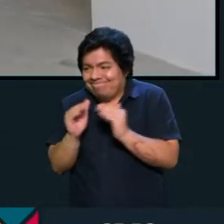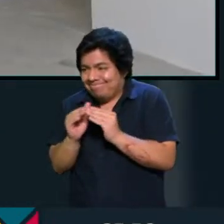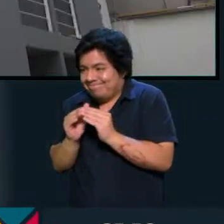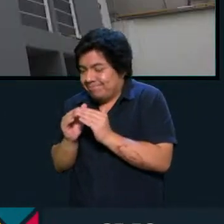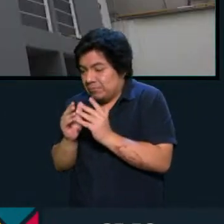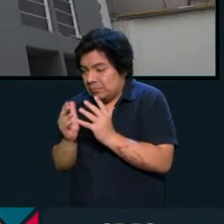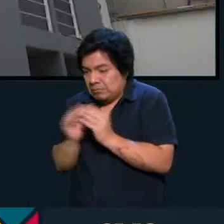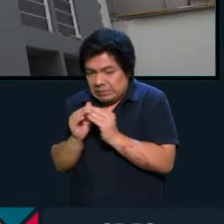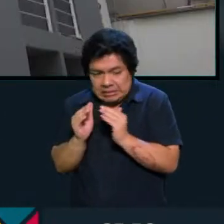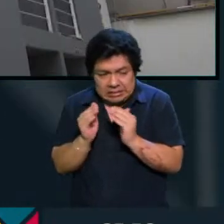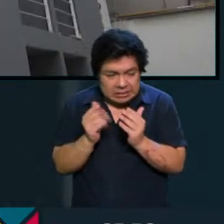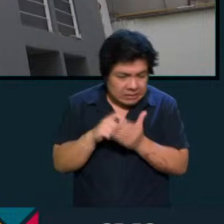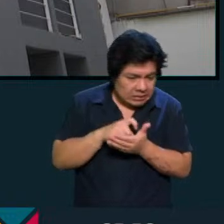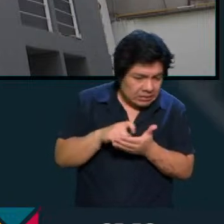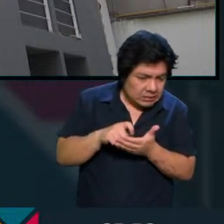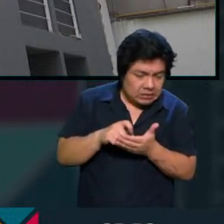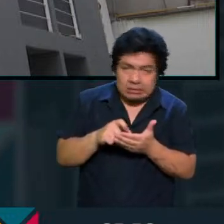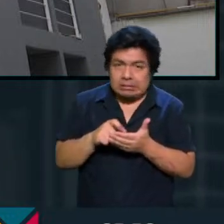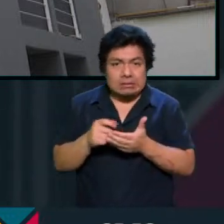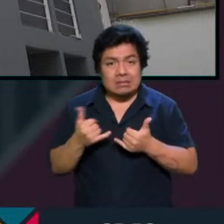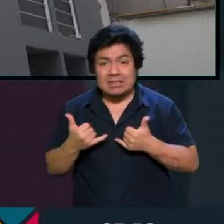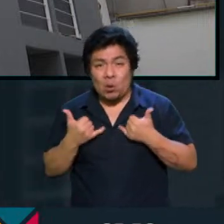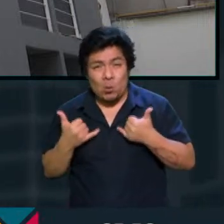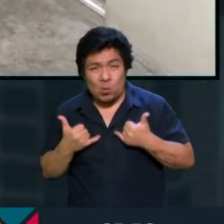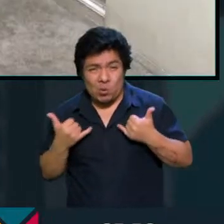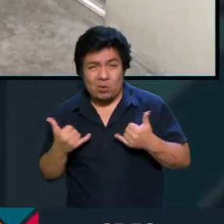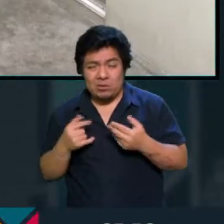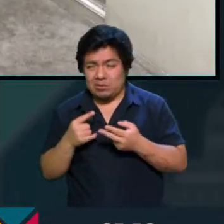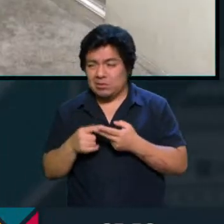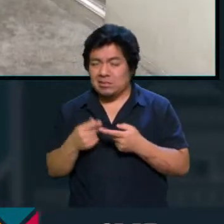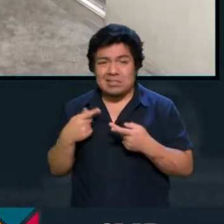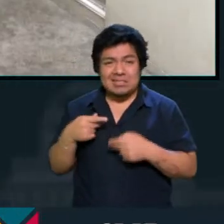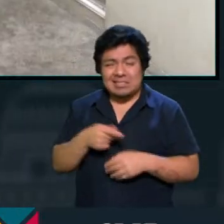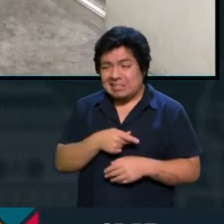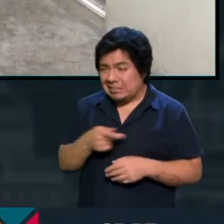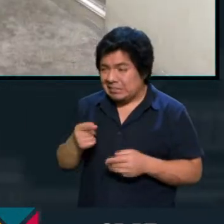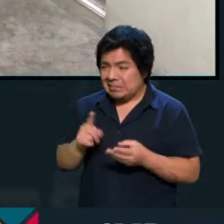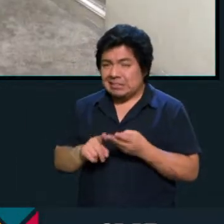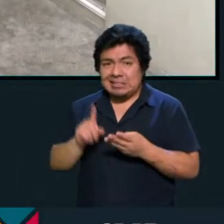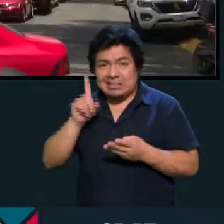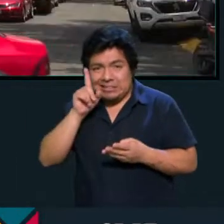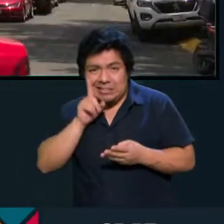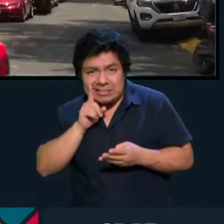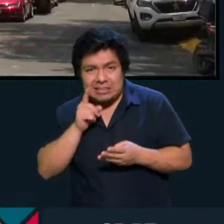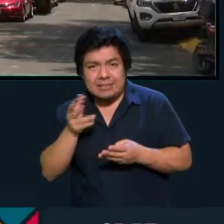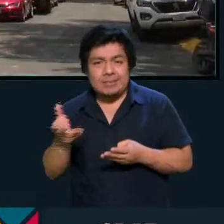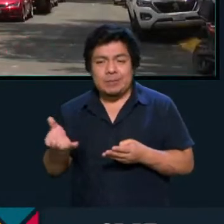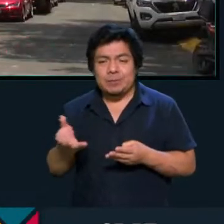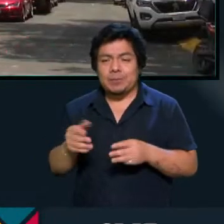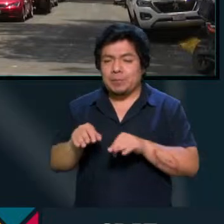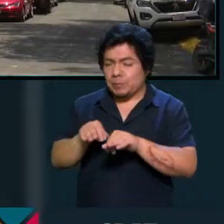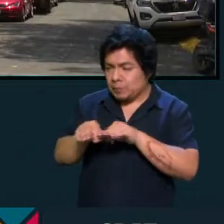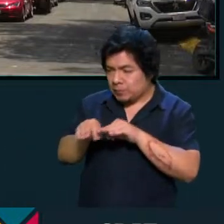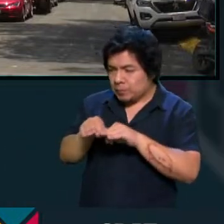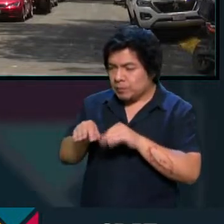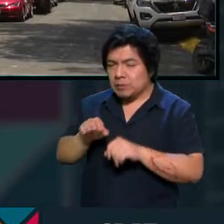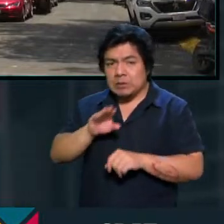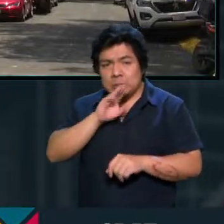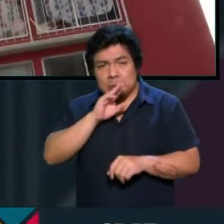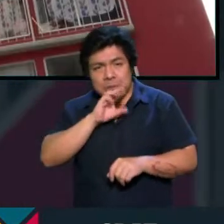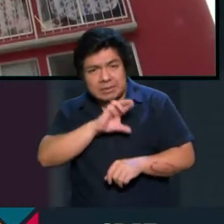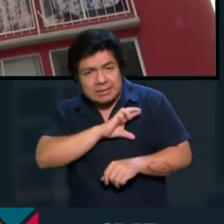difícil, sobre todo para jóvenes, para personas de escasos recursos, para mujeres que son trabajadoras, madres